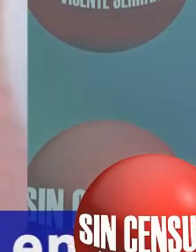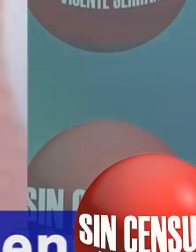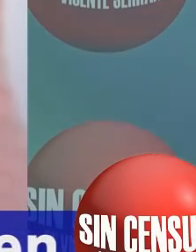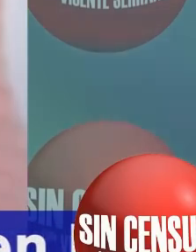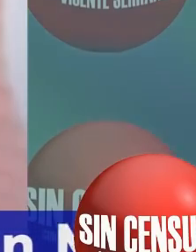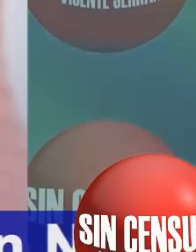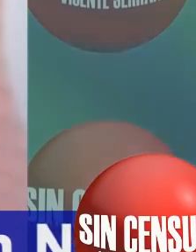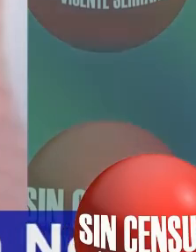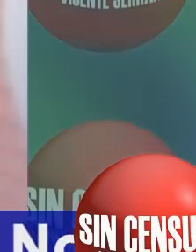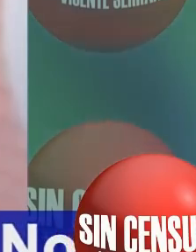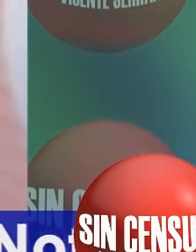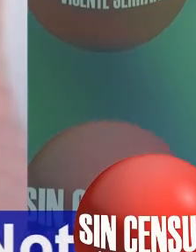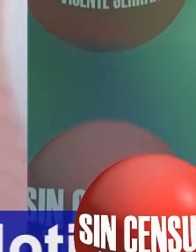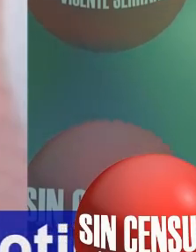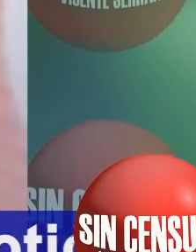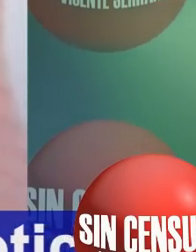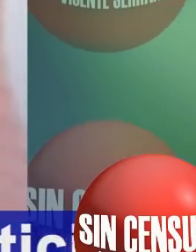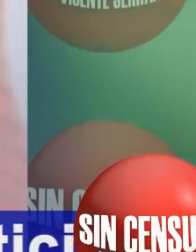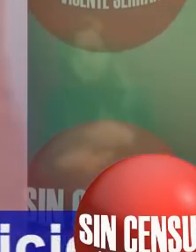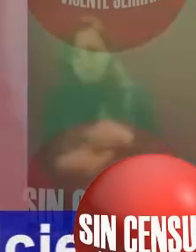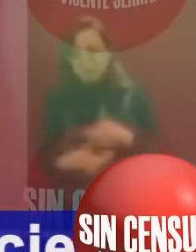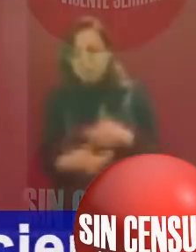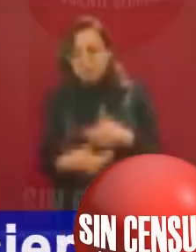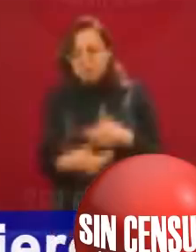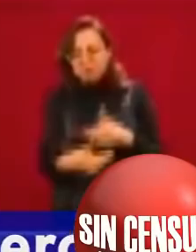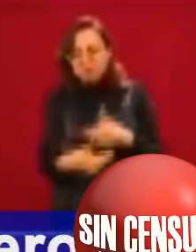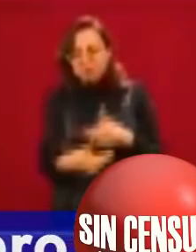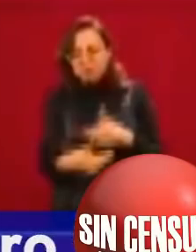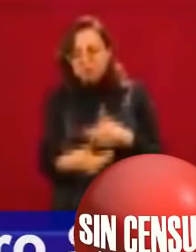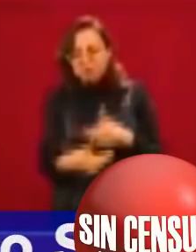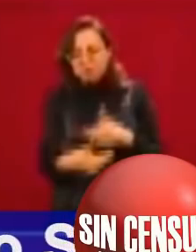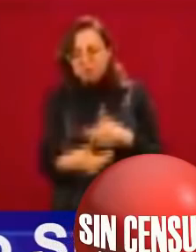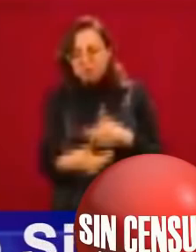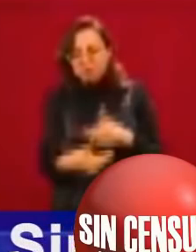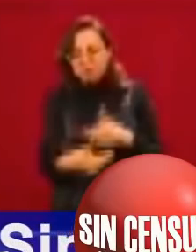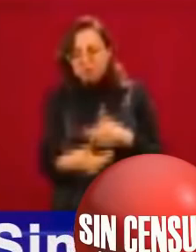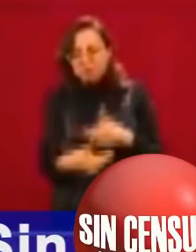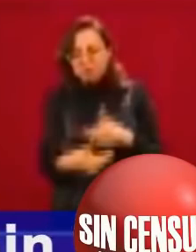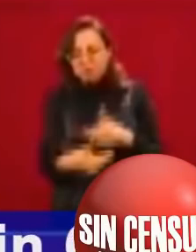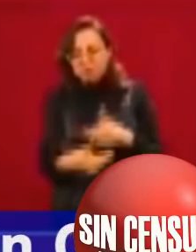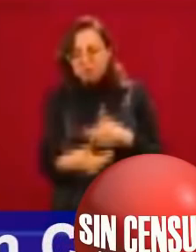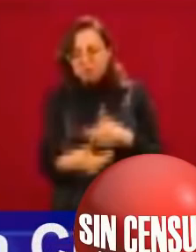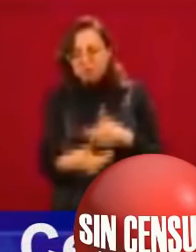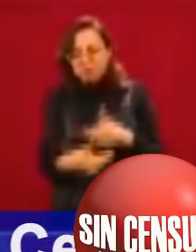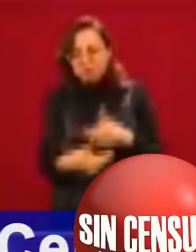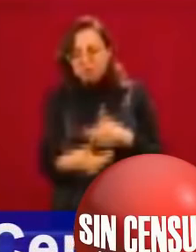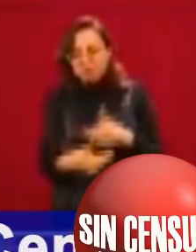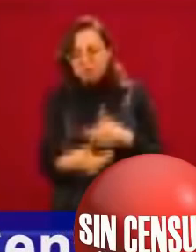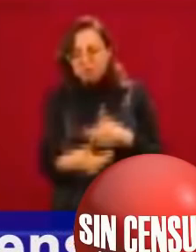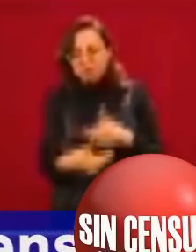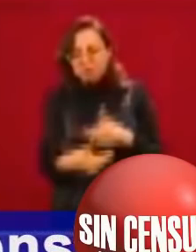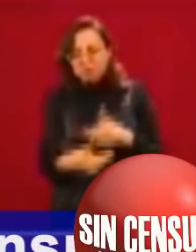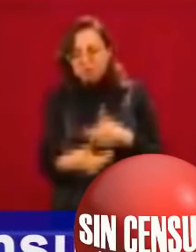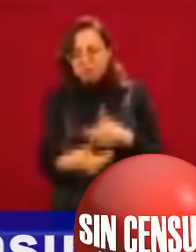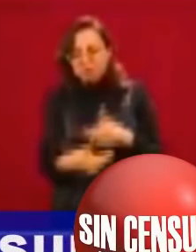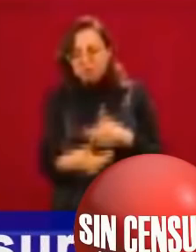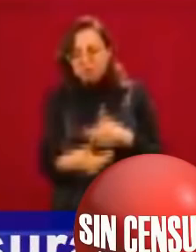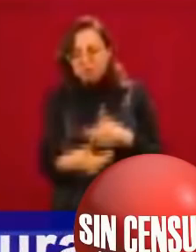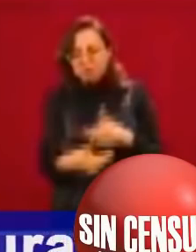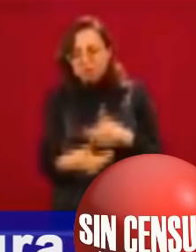prevenir. También, obviamente, interviene el subsecretario de Prevención y Promoción de la Salud, Hugo López-Gatell, quien